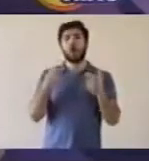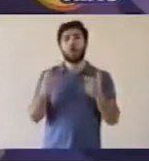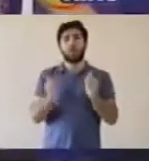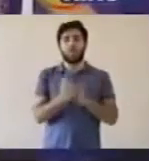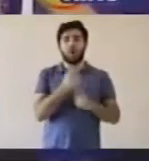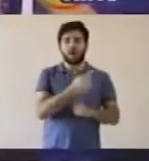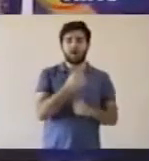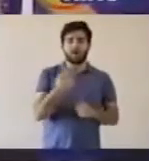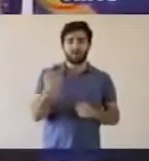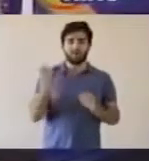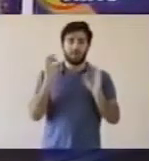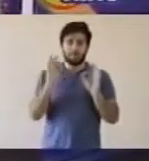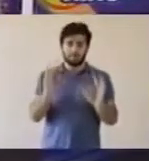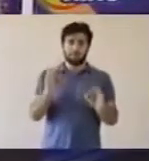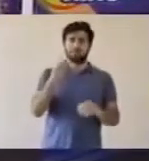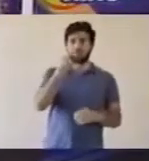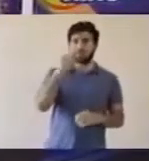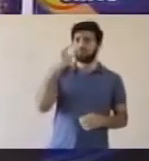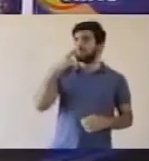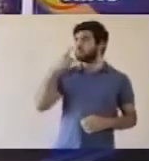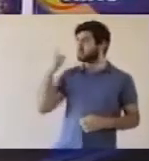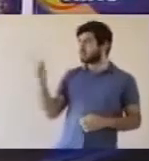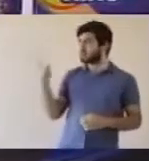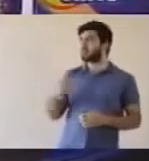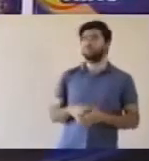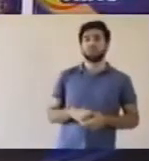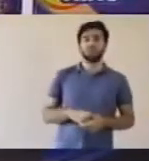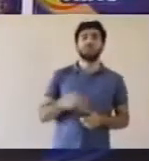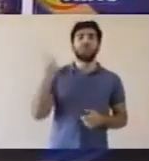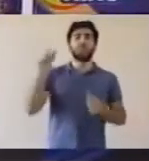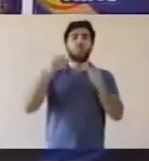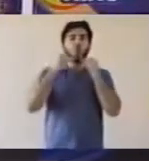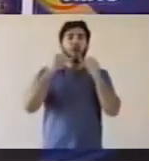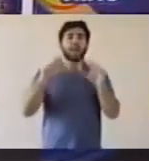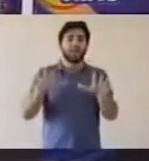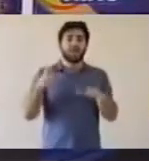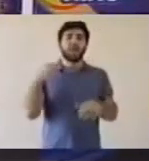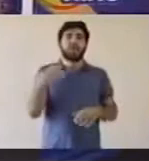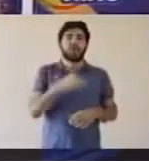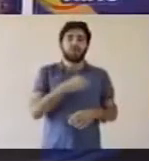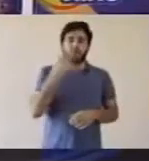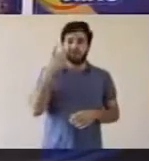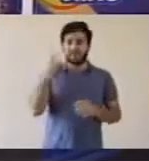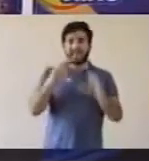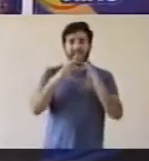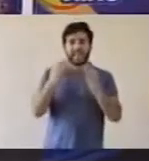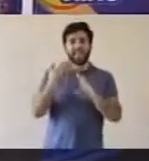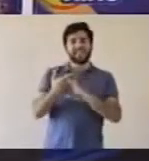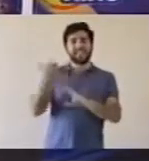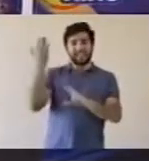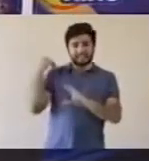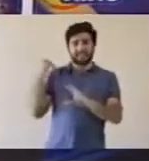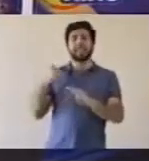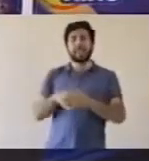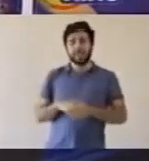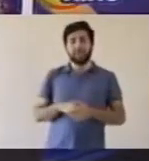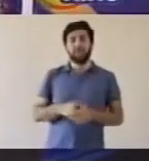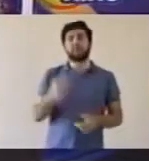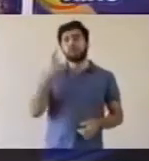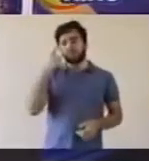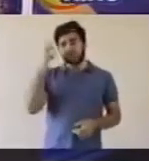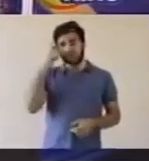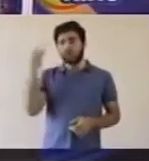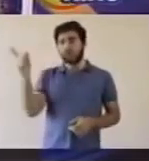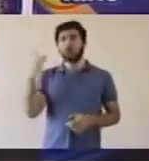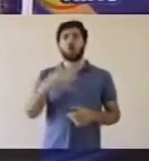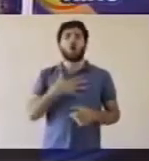hemos visto anteriormente. Si puedes observar acá, están los animales que vimos en una clase anterior. Vamos